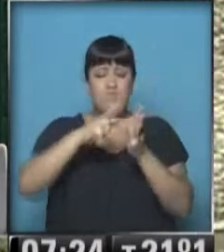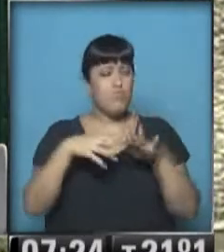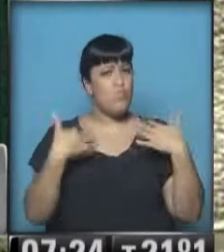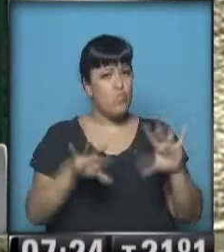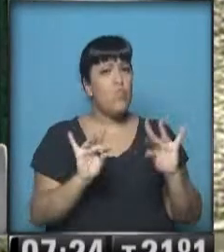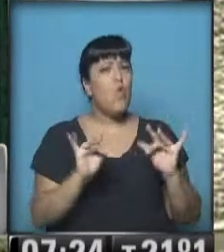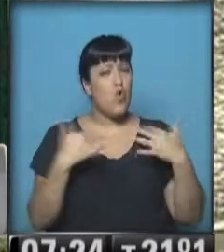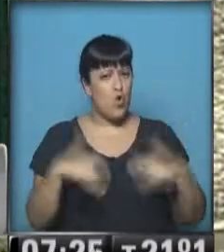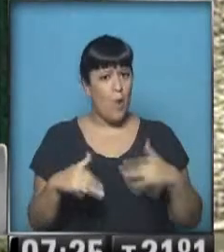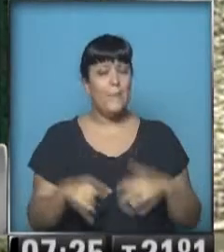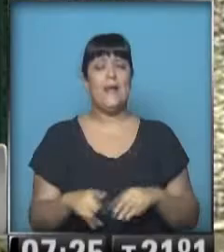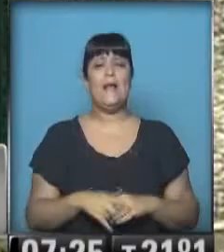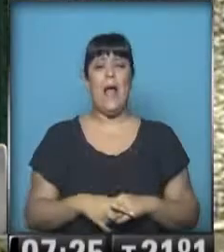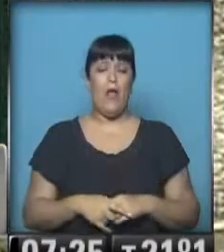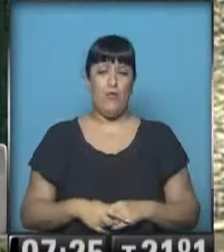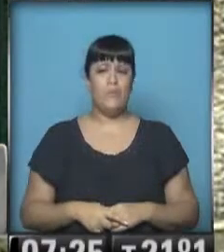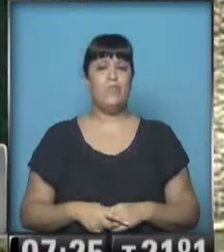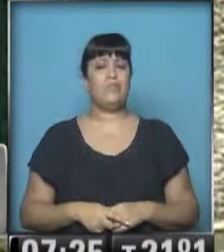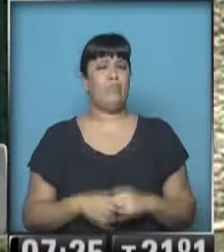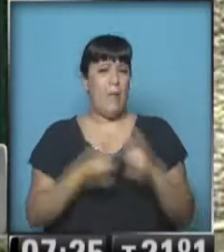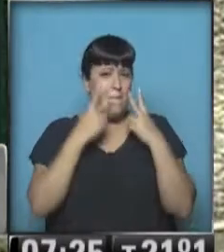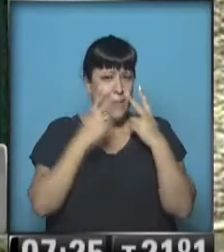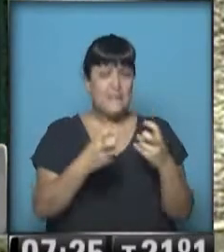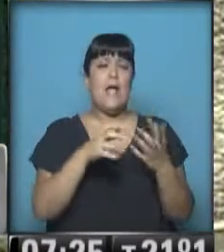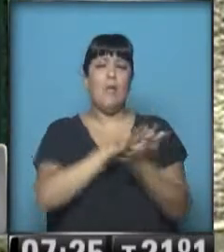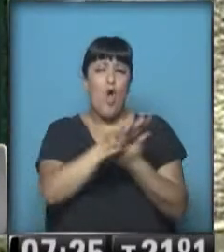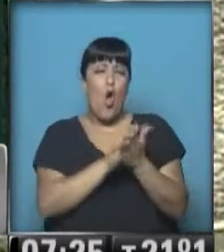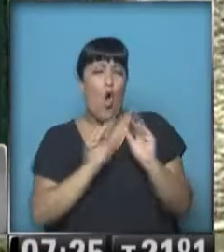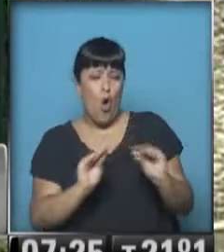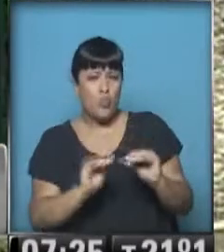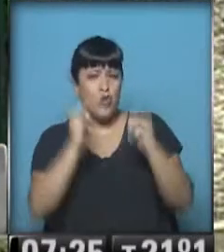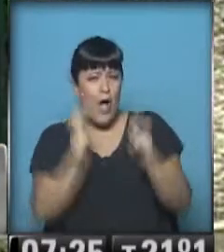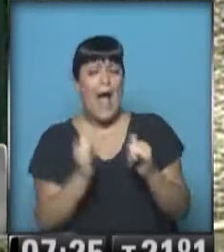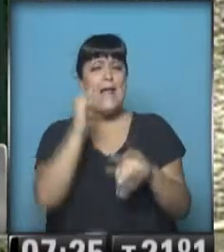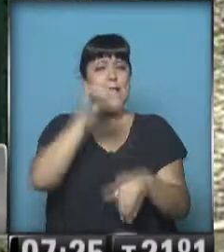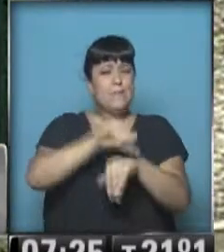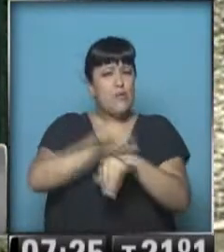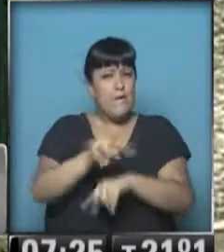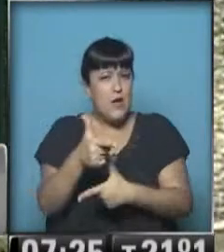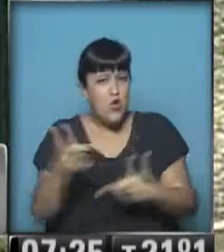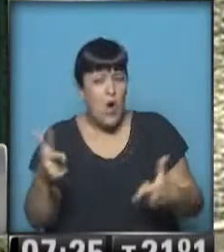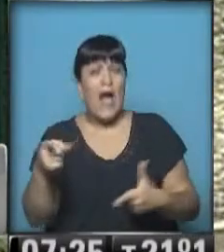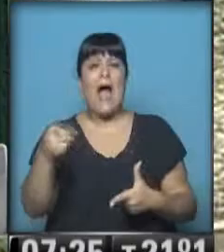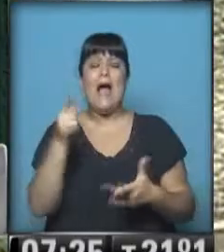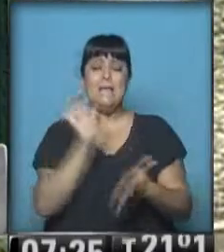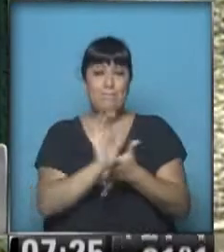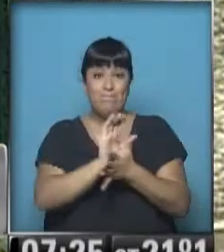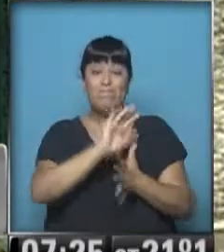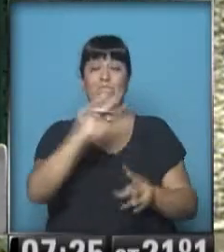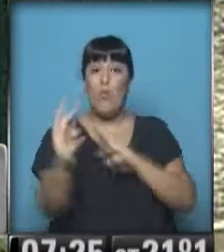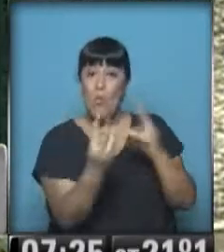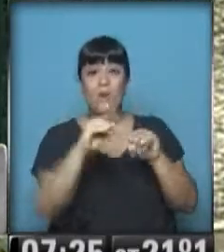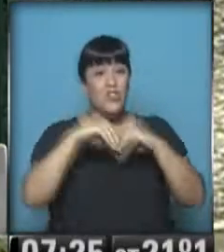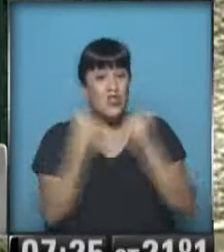investigado desde hechos concretos de corrupción hasta de negligencia, que cobraron la vida de casi